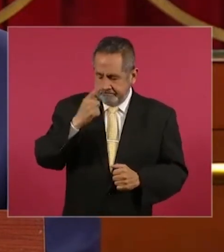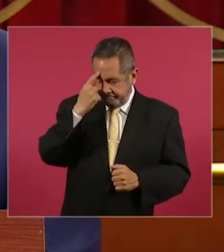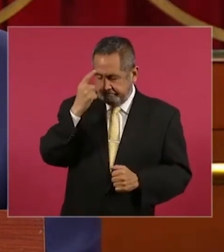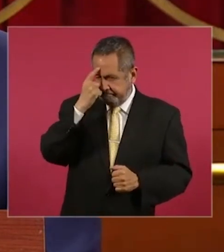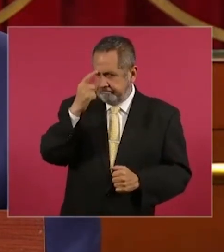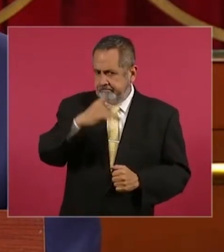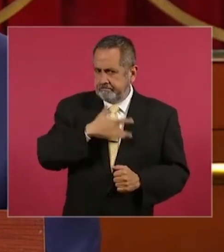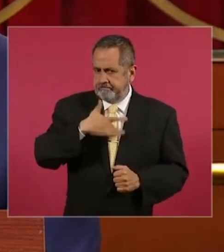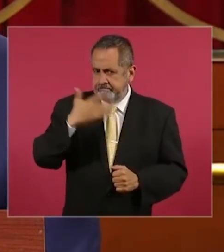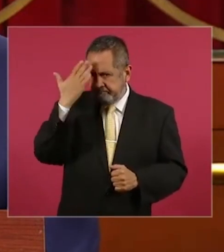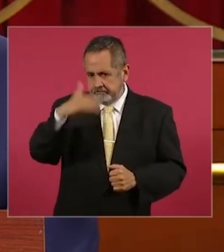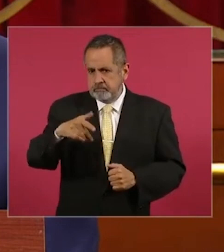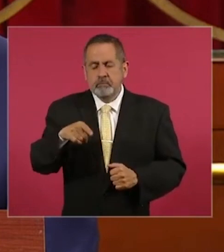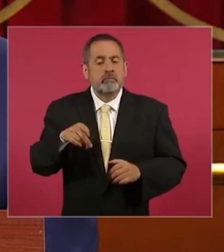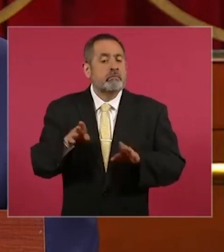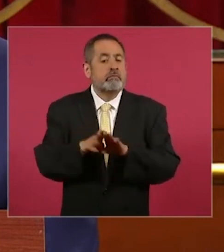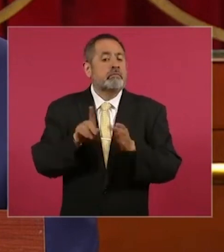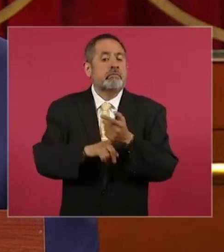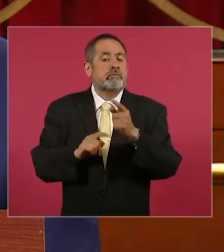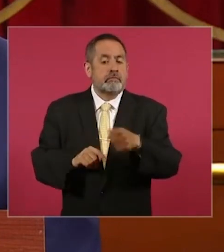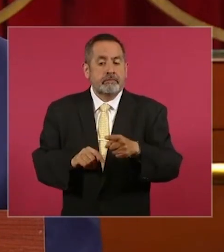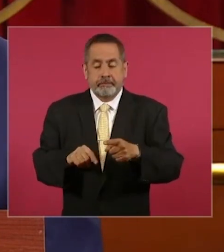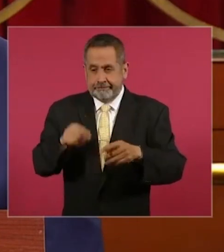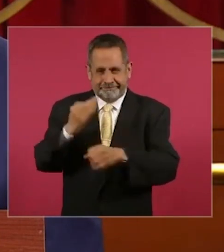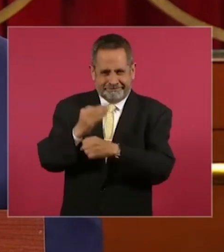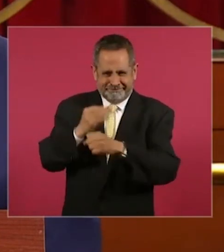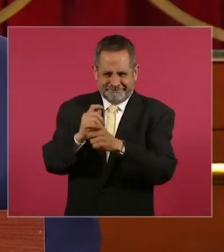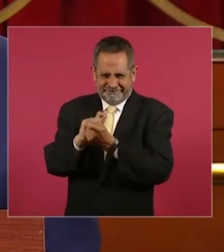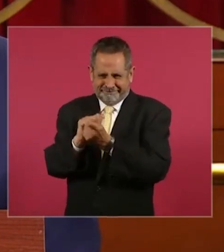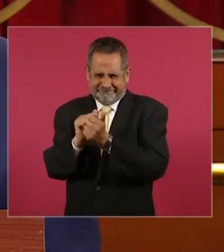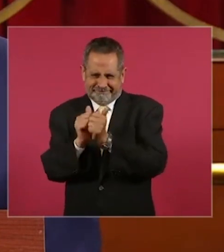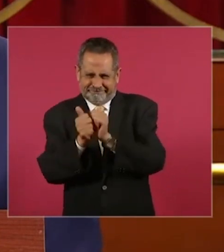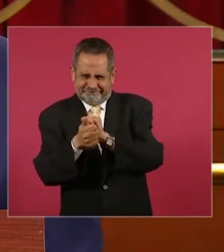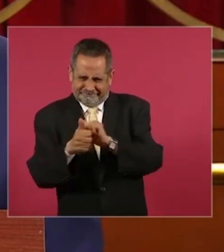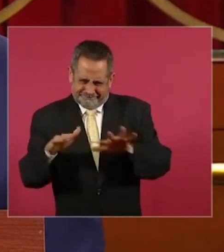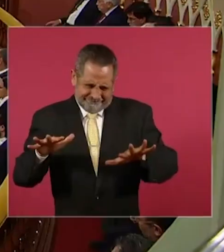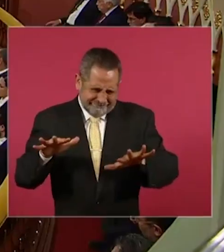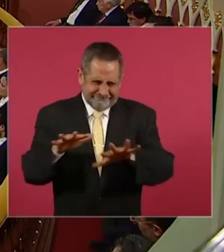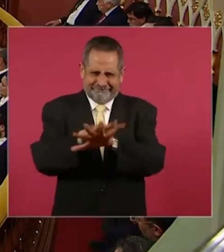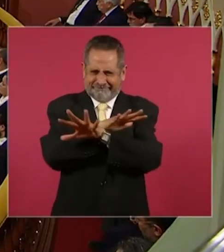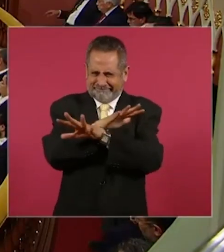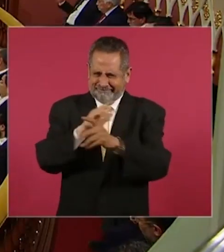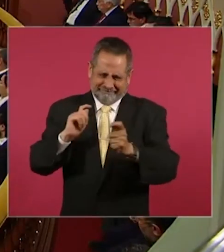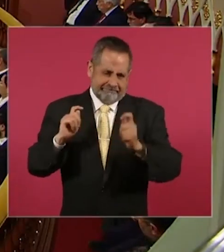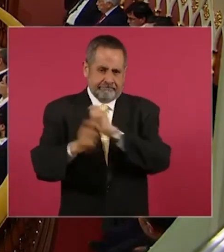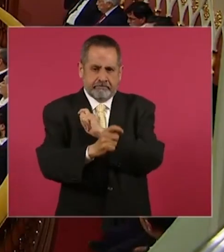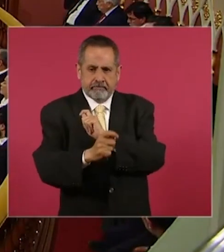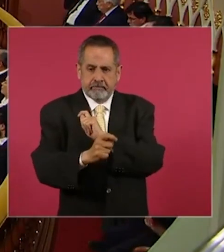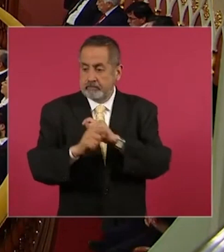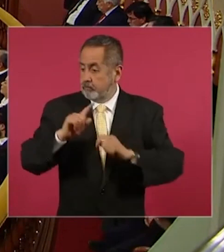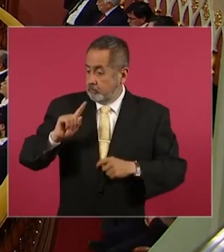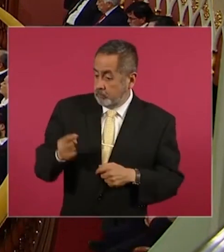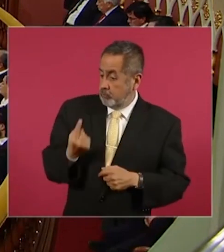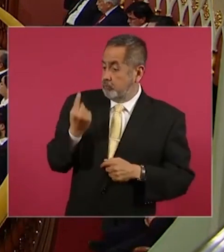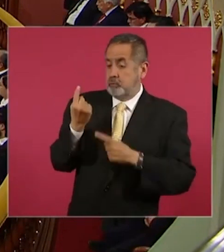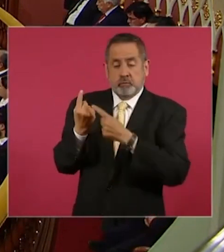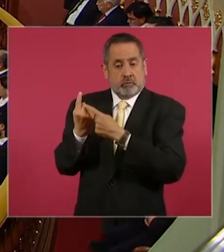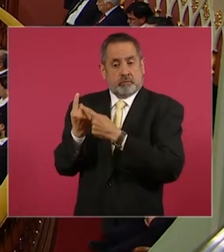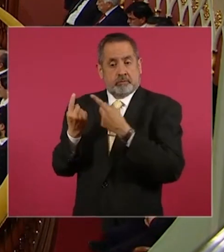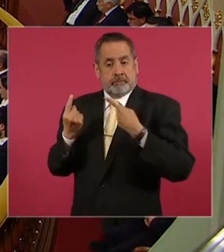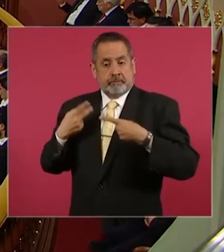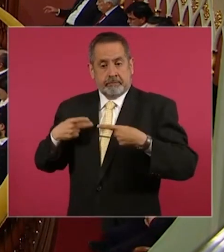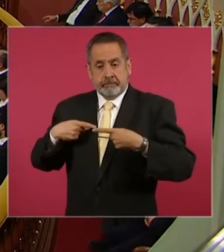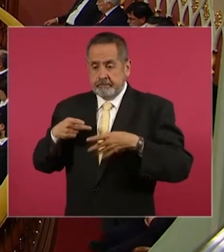iniciativas, mientras que el Partido Revolucionario Institucional acusa las reformas de ser una estrategia electoral. En Coahuila, el alcalde del